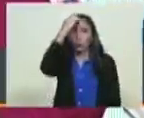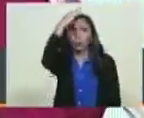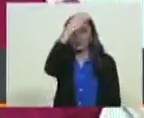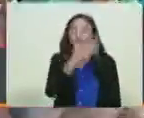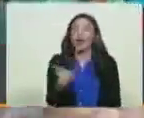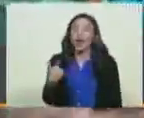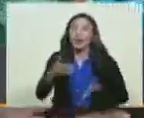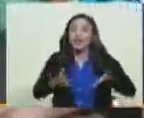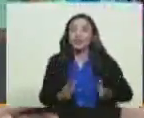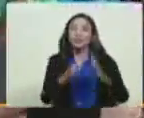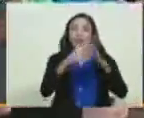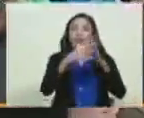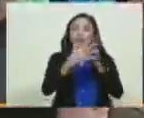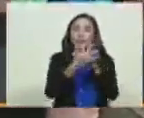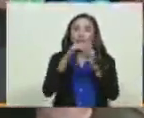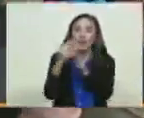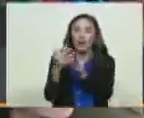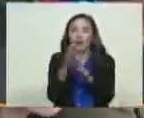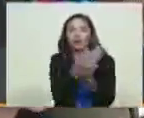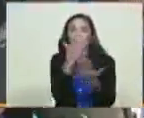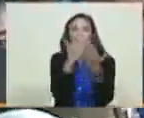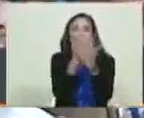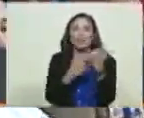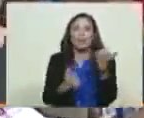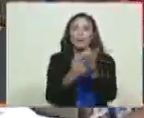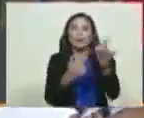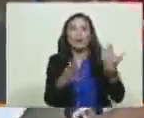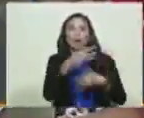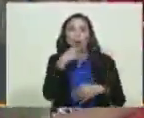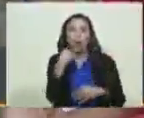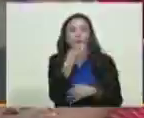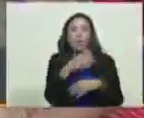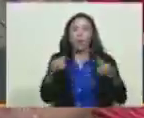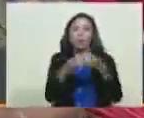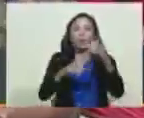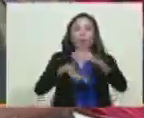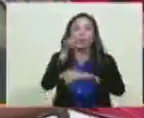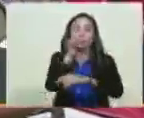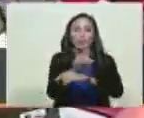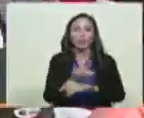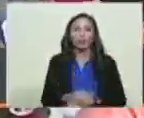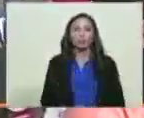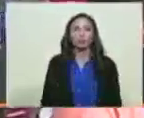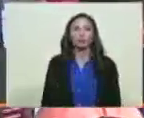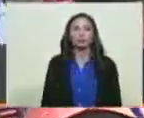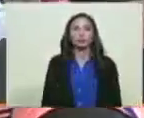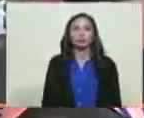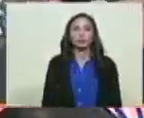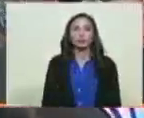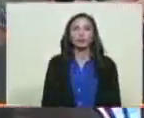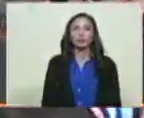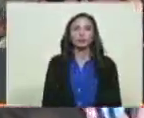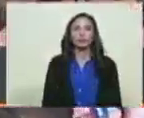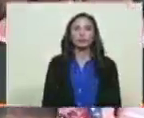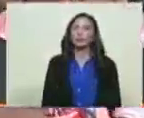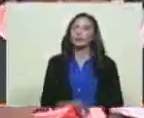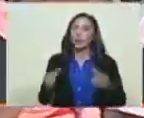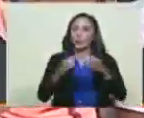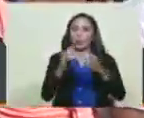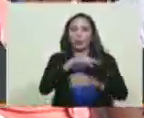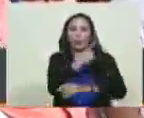barrios al frente de la juventud con un equipo unitario con un equipo poderoso